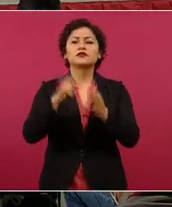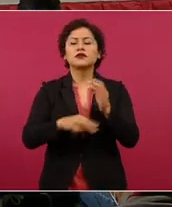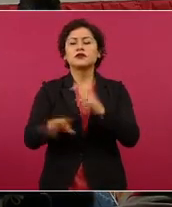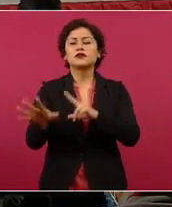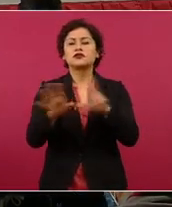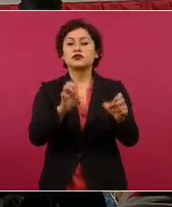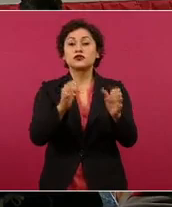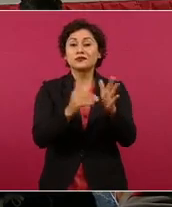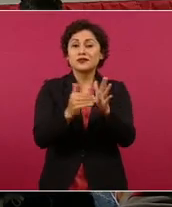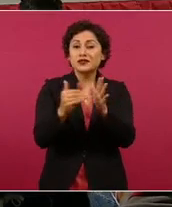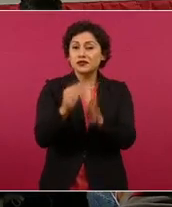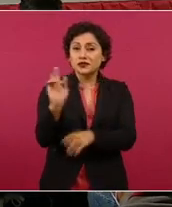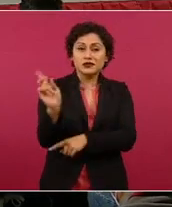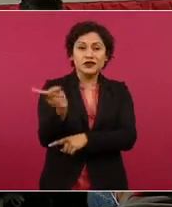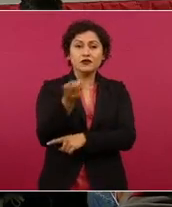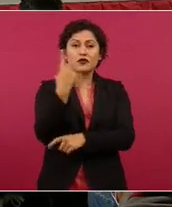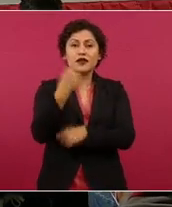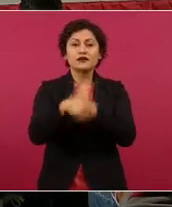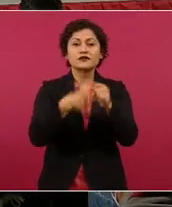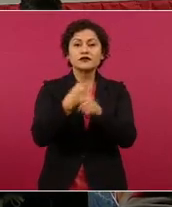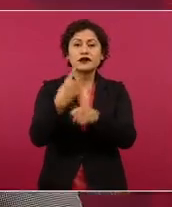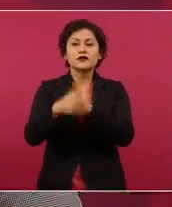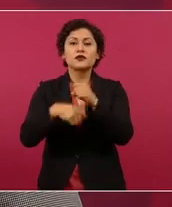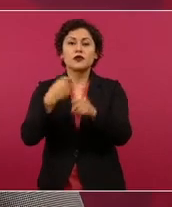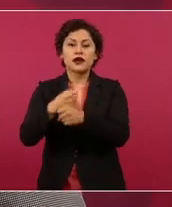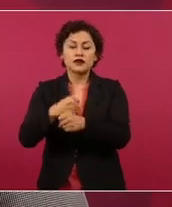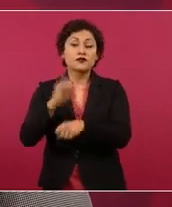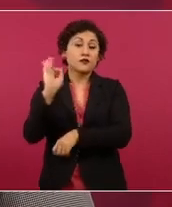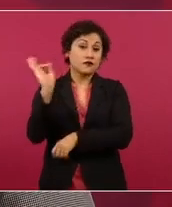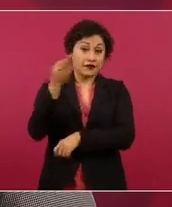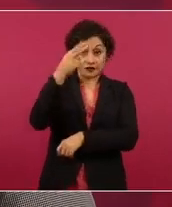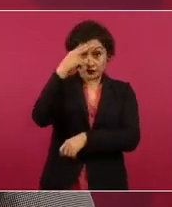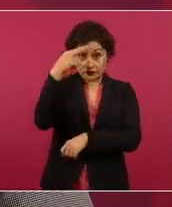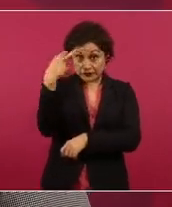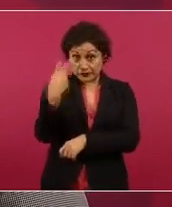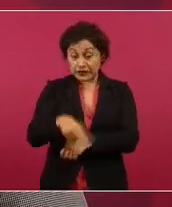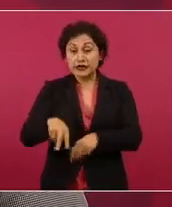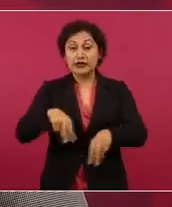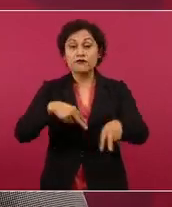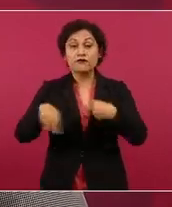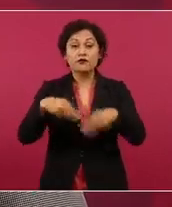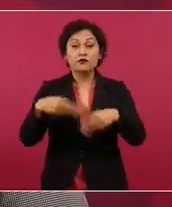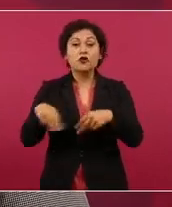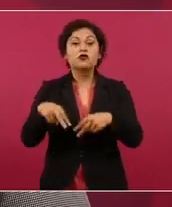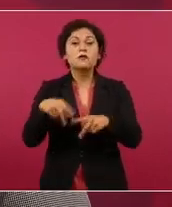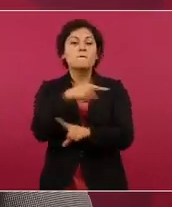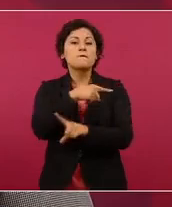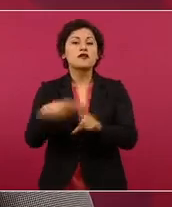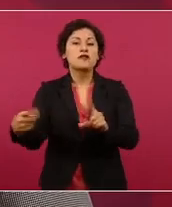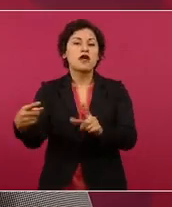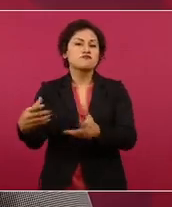año, de los cuales la Federación Mexicana de Fútbol pudiera abarcar cerca de la mitad.